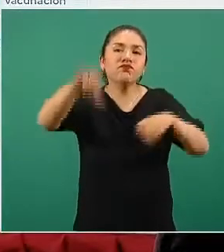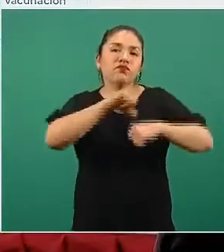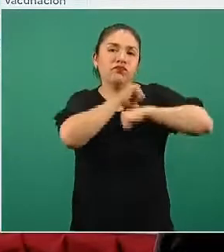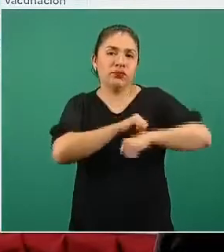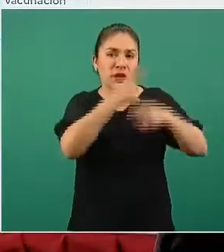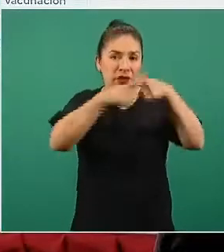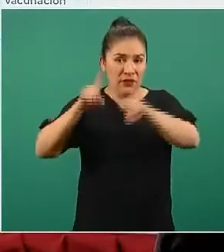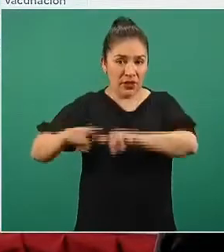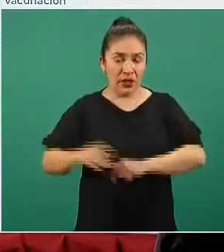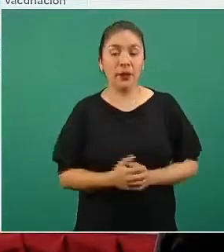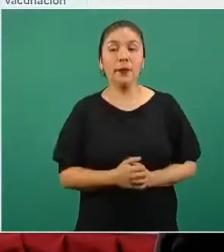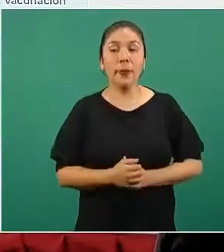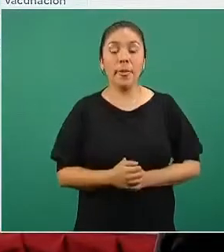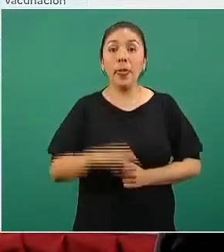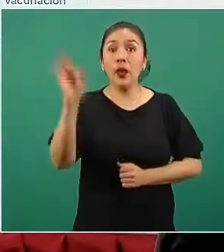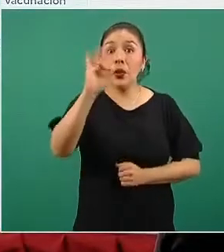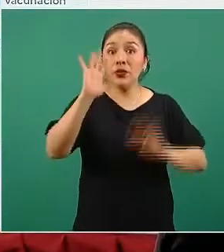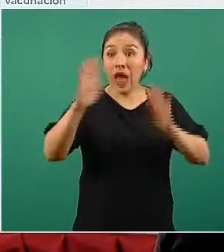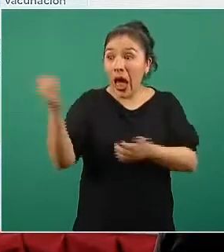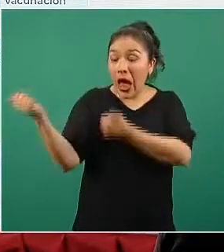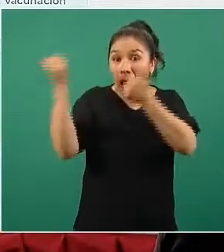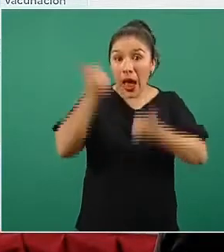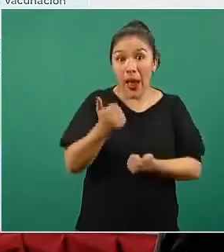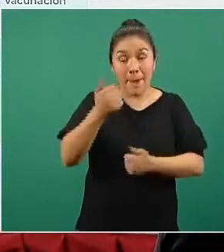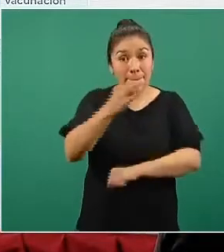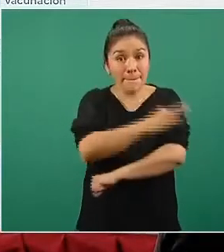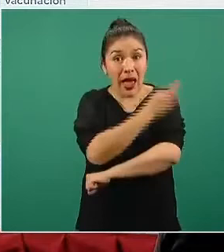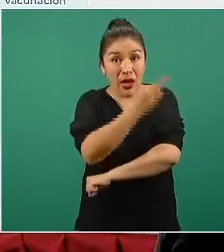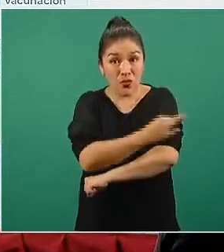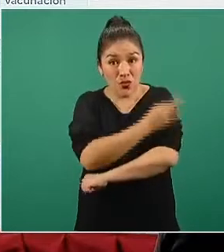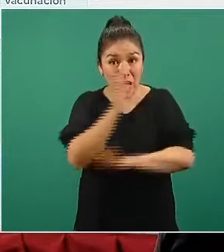La distribución, una vez que llegó la vacuna a nuestro país,